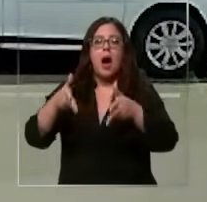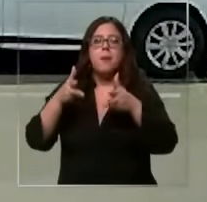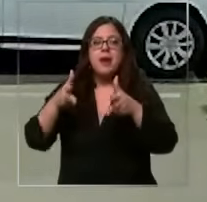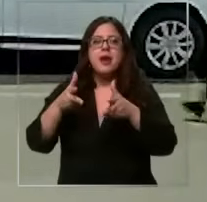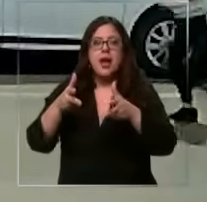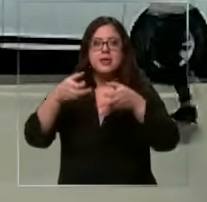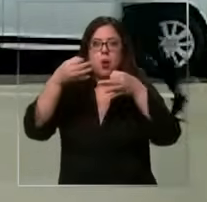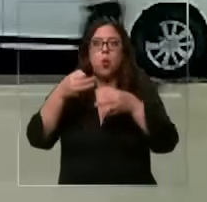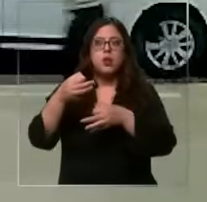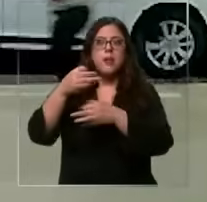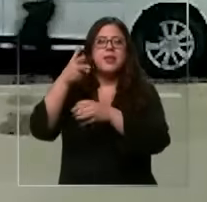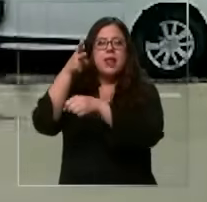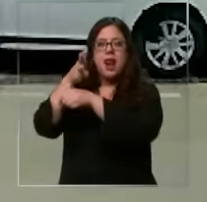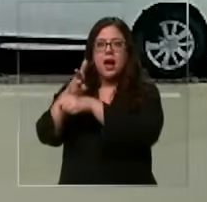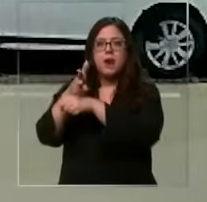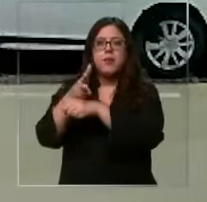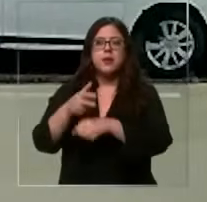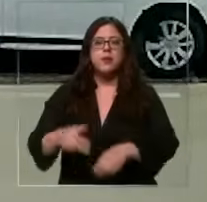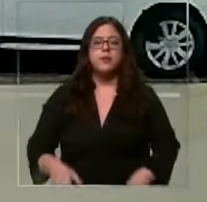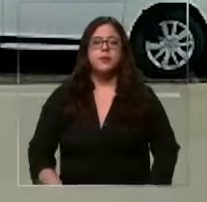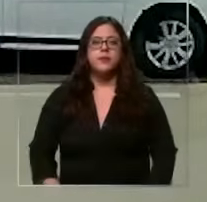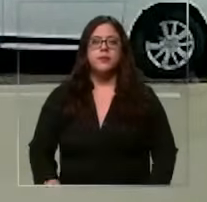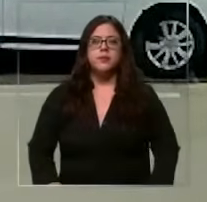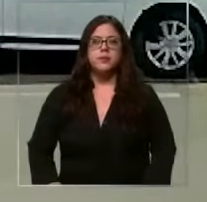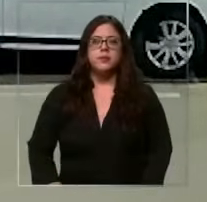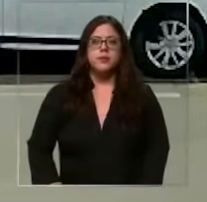frente a la cámara.